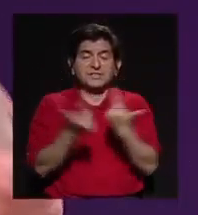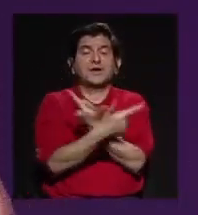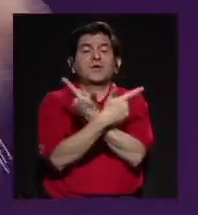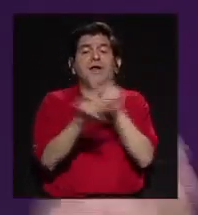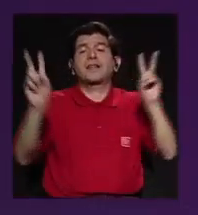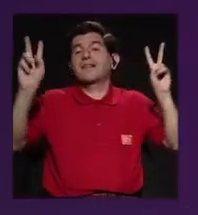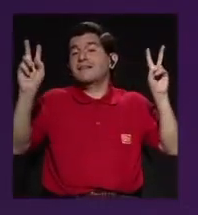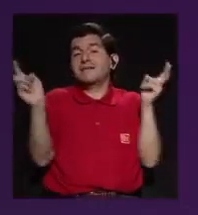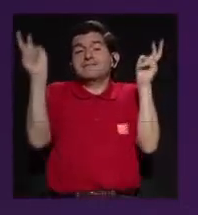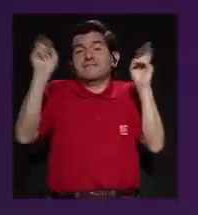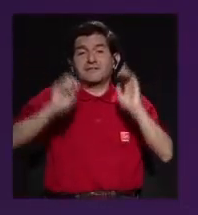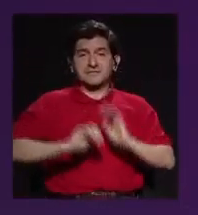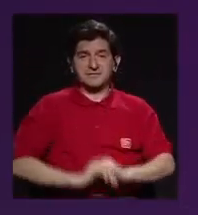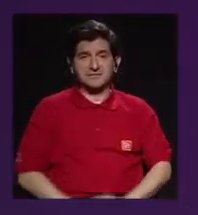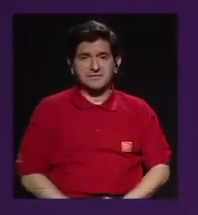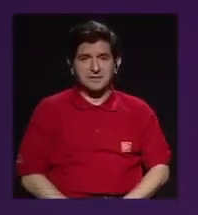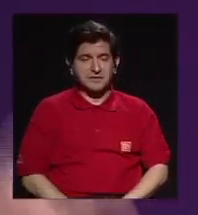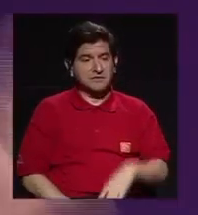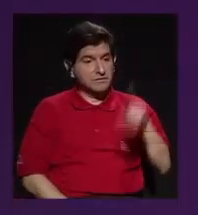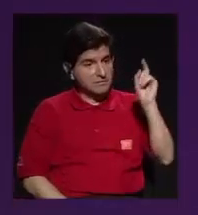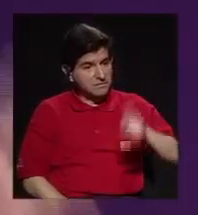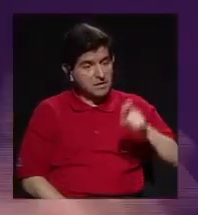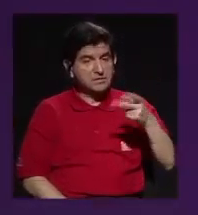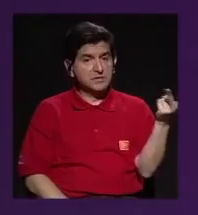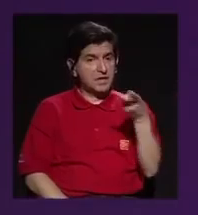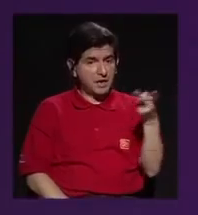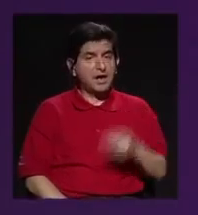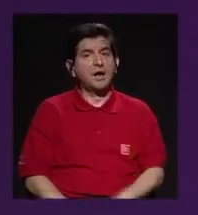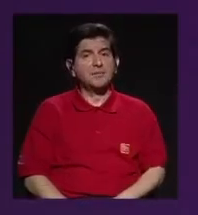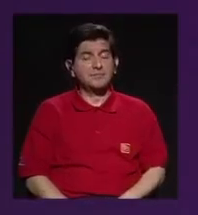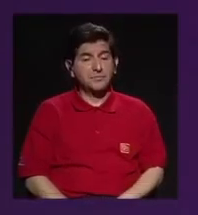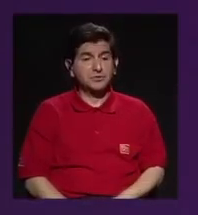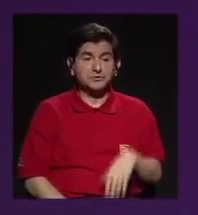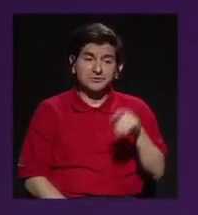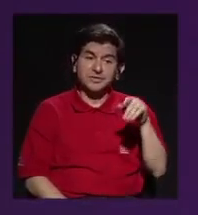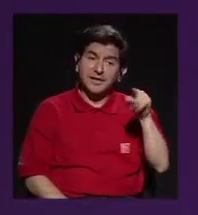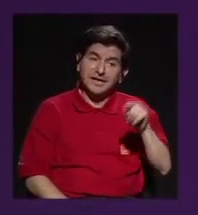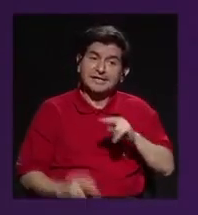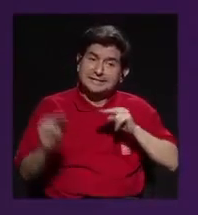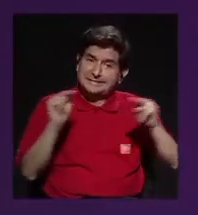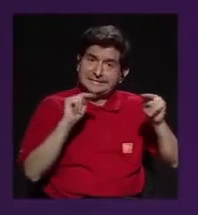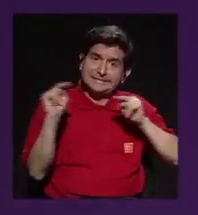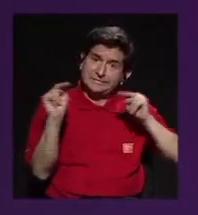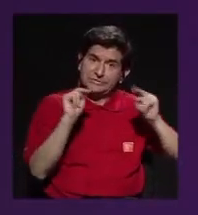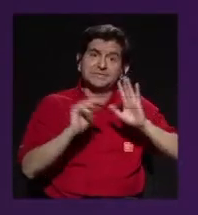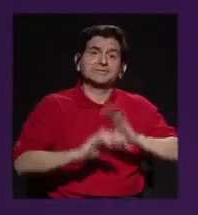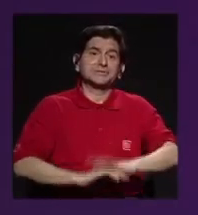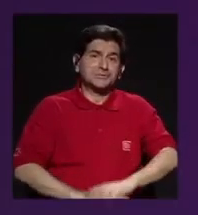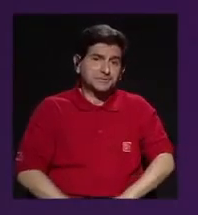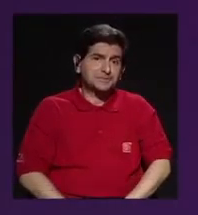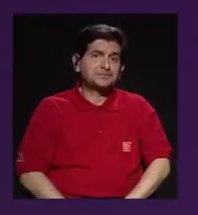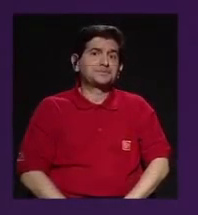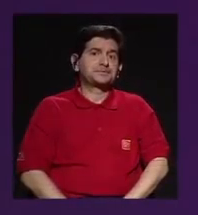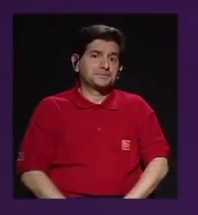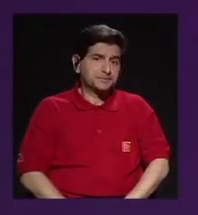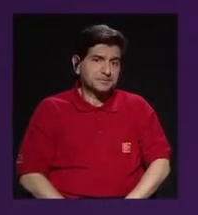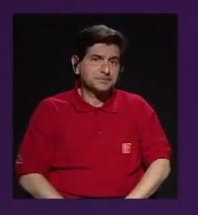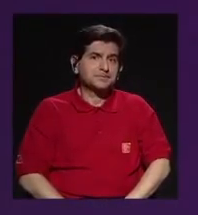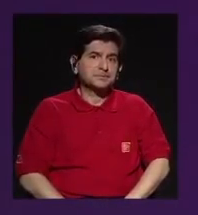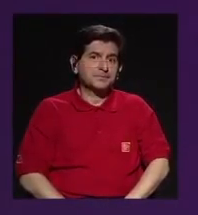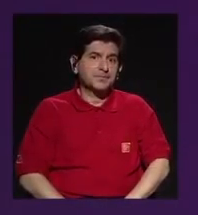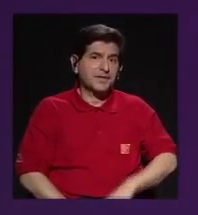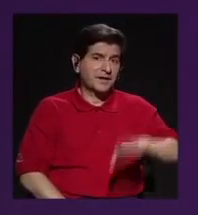alguna forma, ¿verdad?, van a tener que hacer ambos concesiones, ¿verdad? Claro, claro. Van a tener que hacer ambos concesiones.